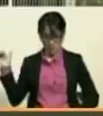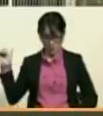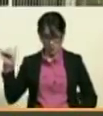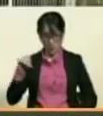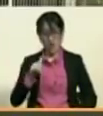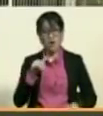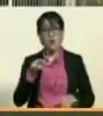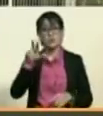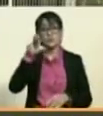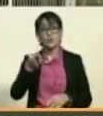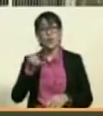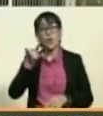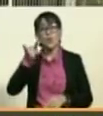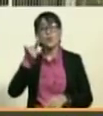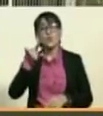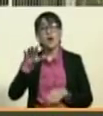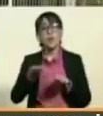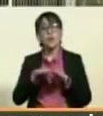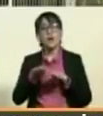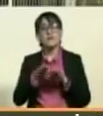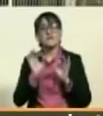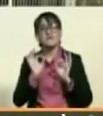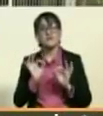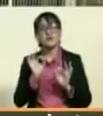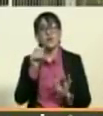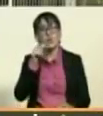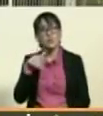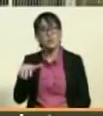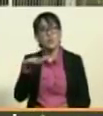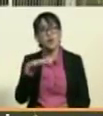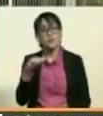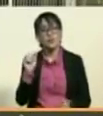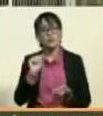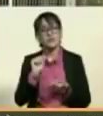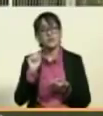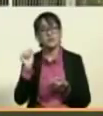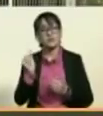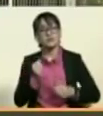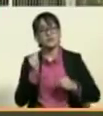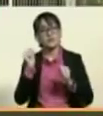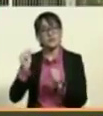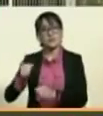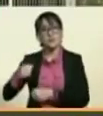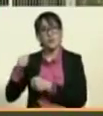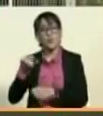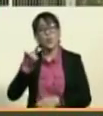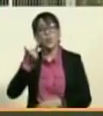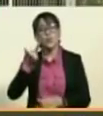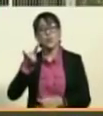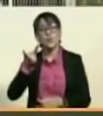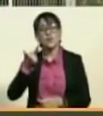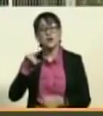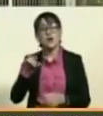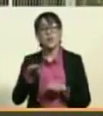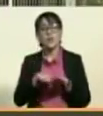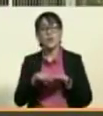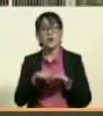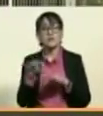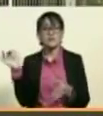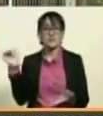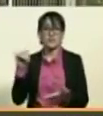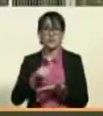y jueves, fijo, para el pueblo de Del Tamacuro. Lunes y jueves, el vuelo de